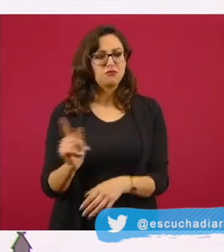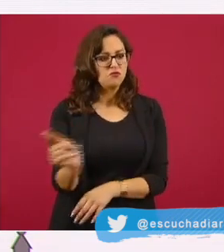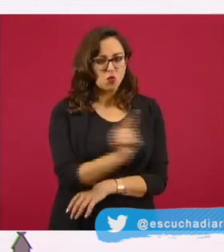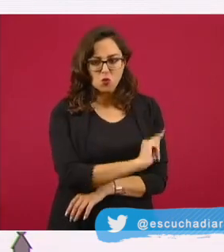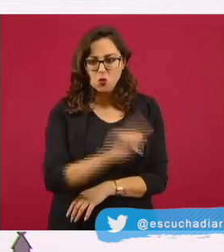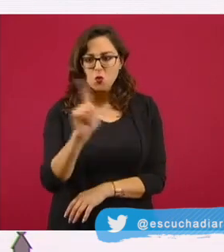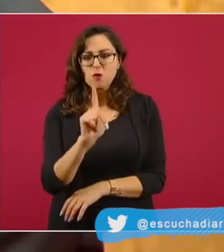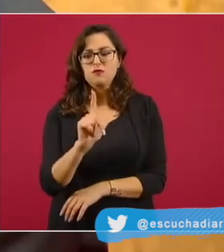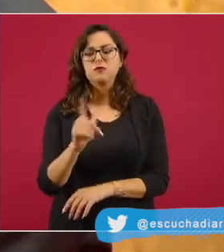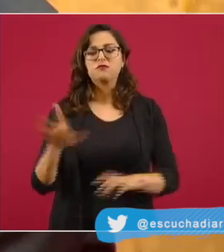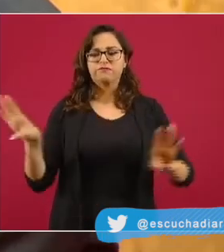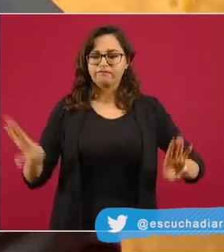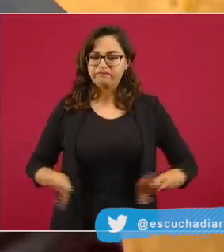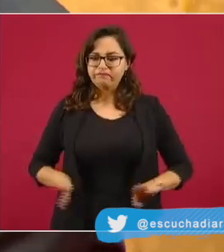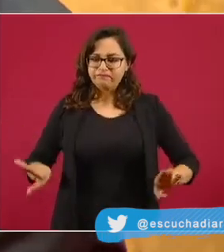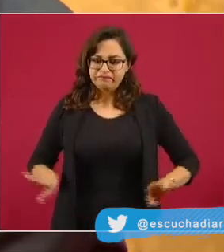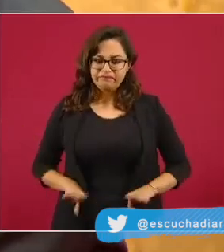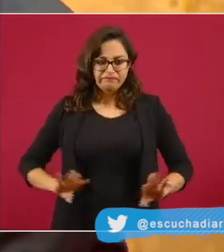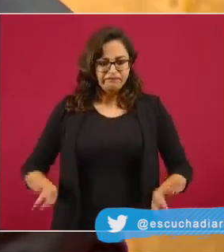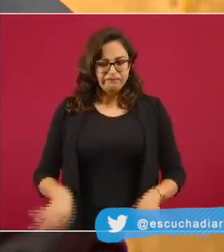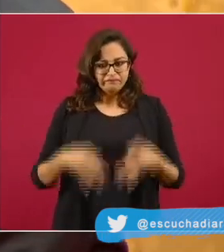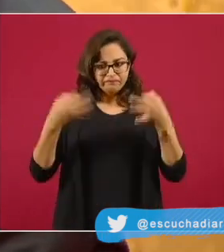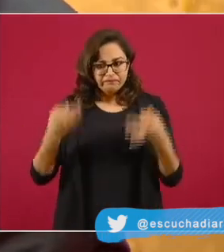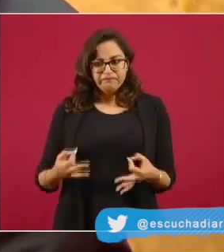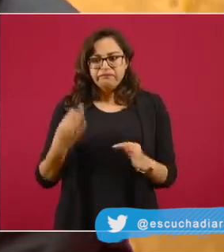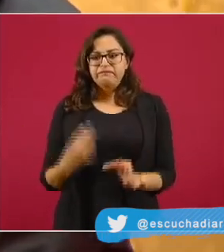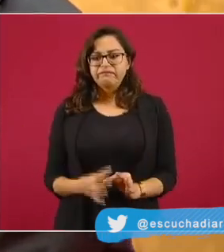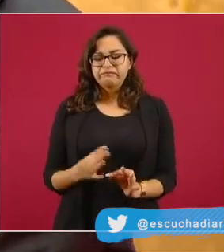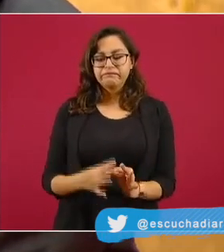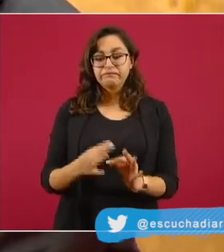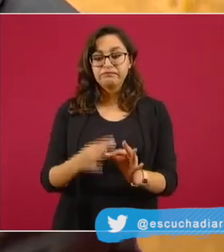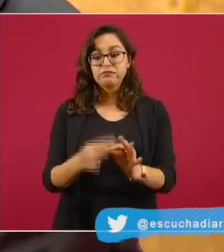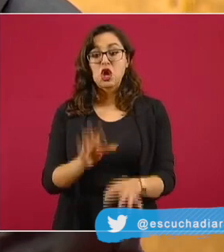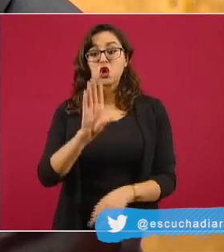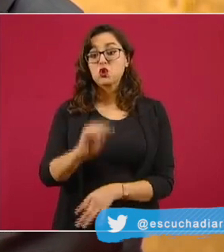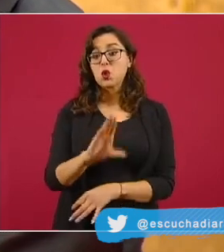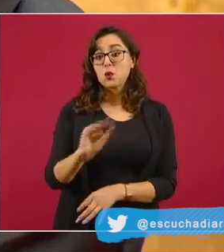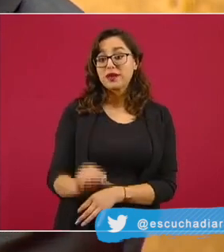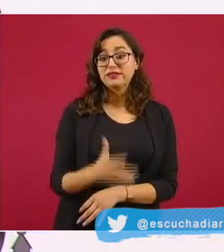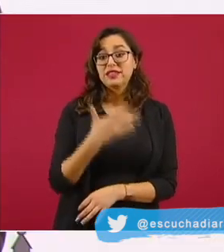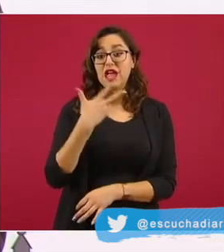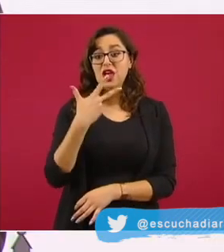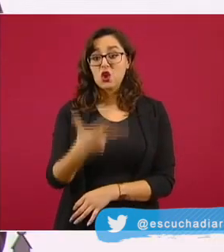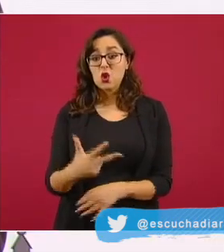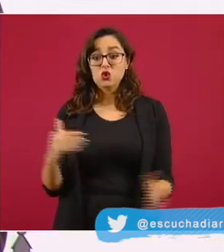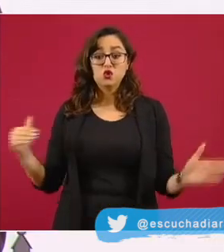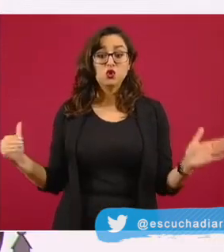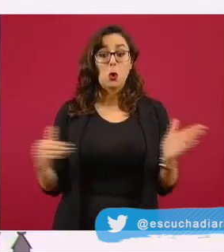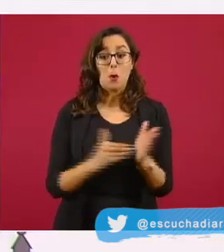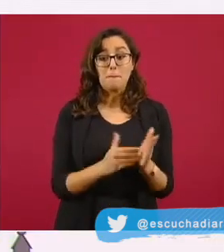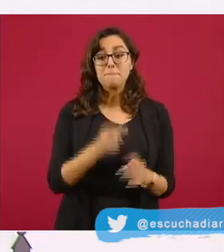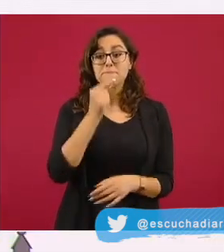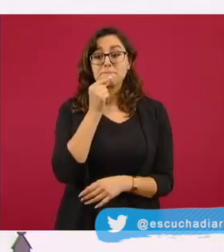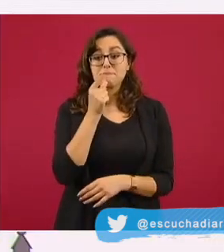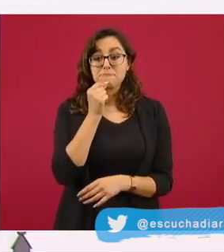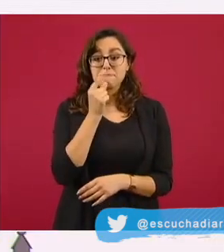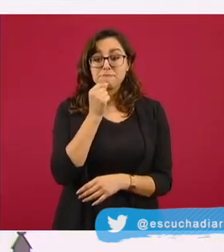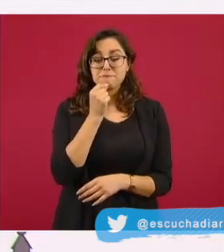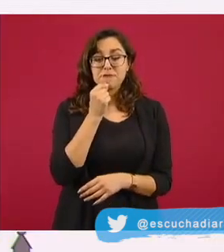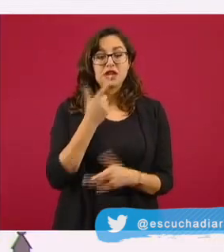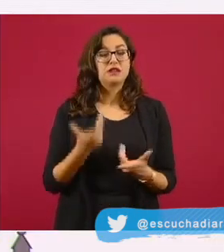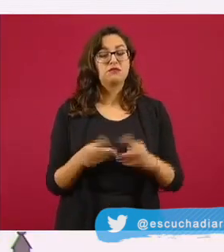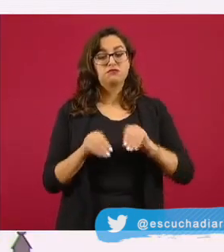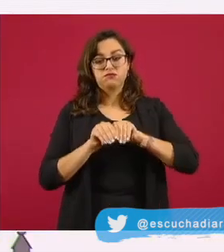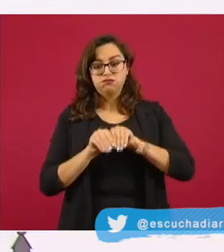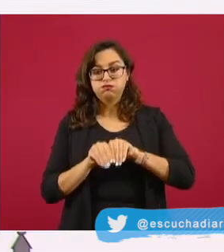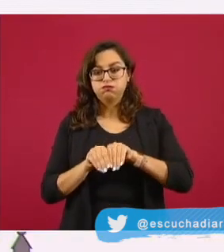profesional, disciplinada, con 98,000 elementos que permanecen